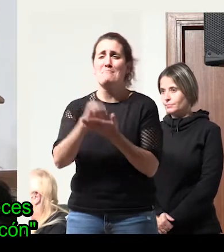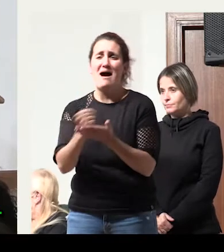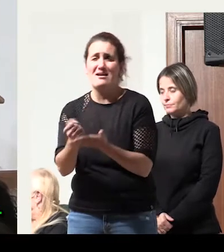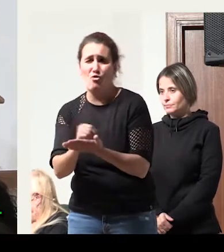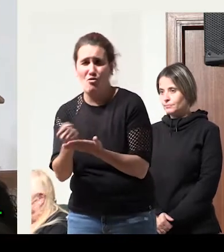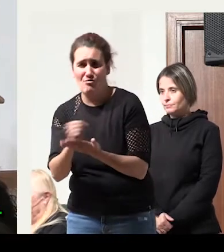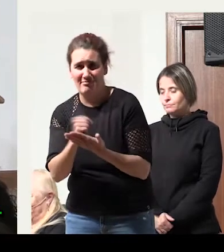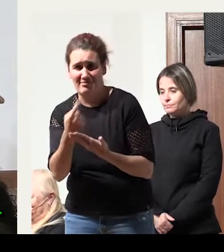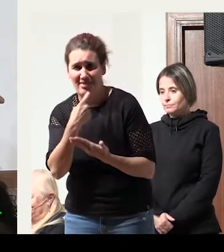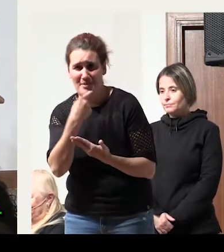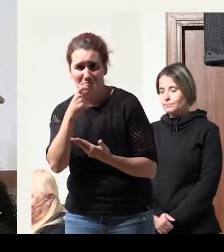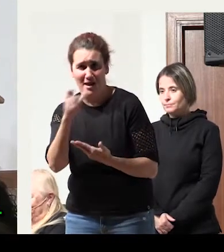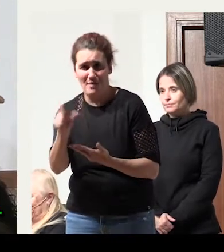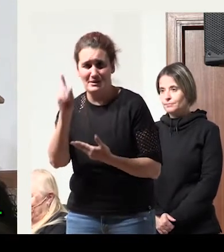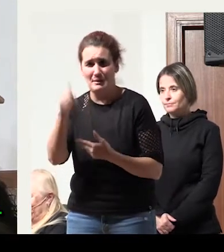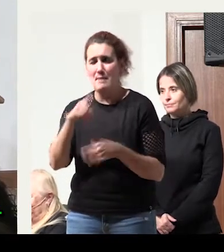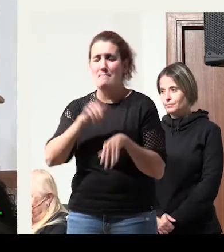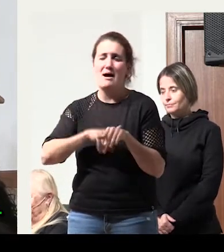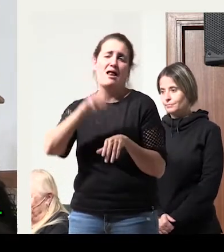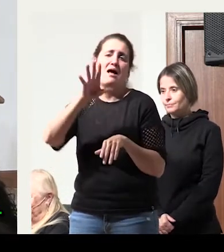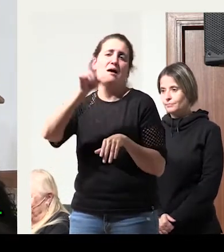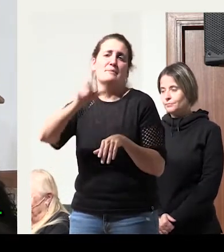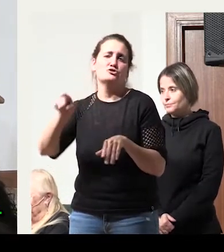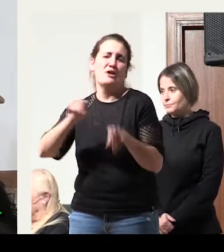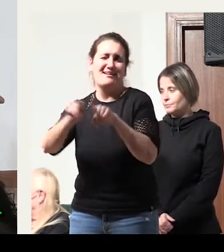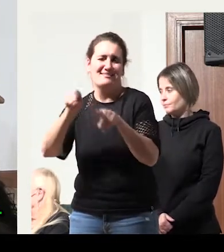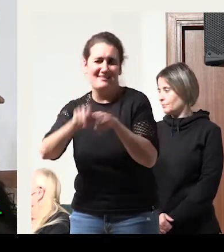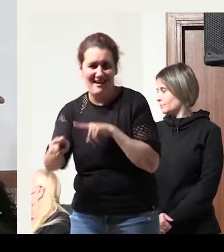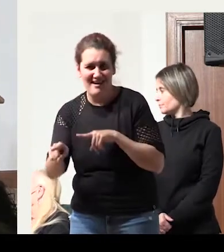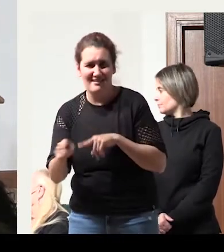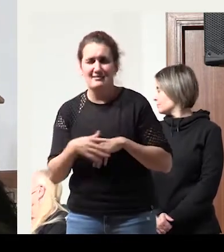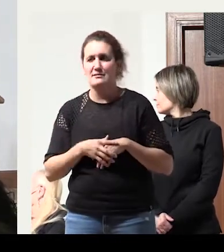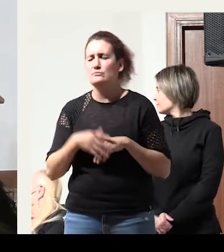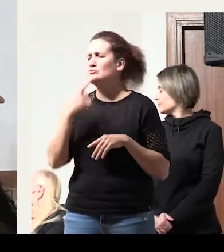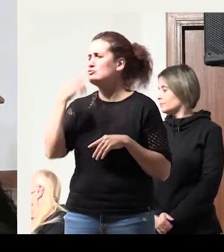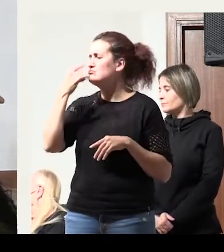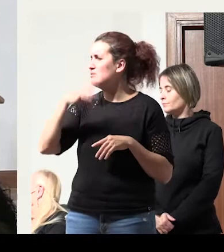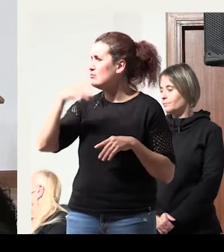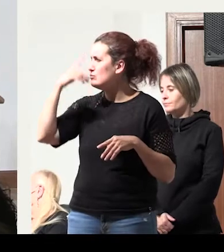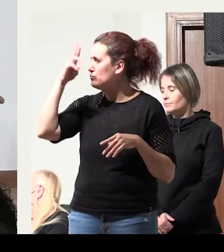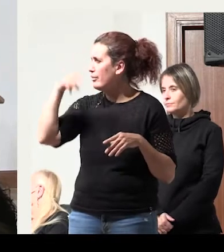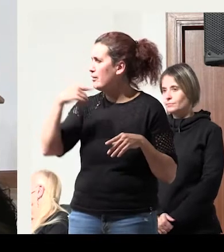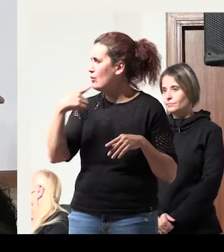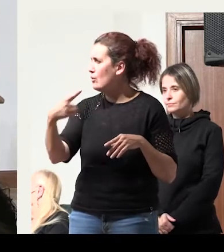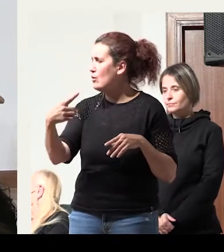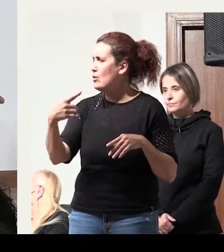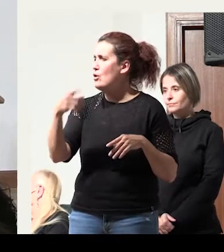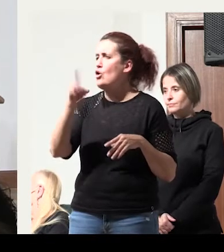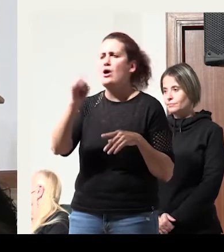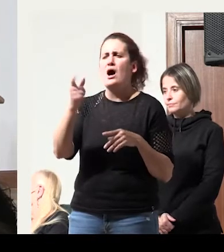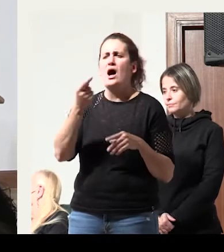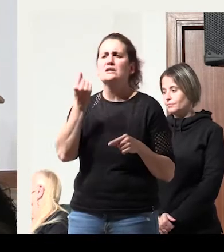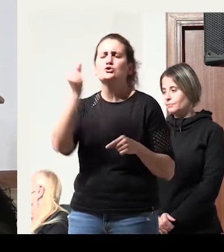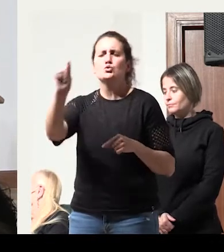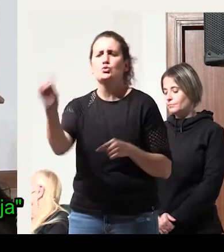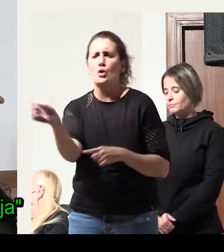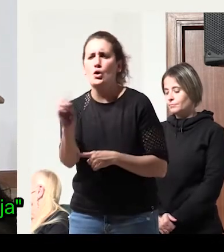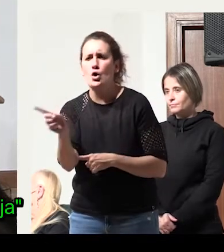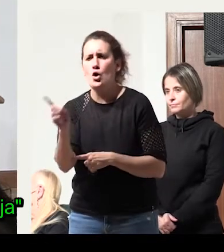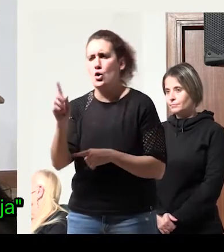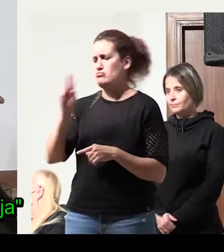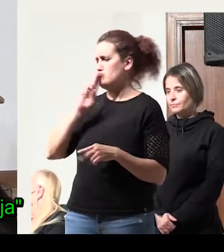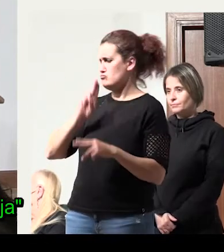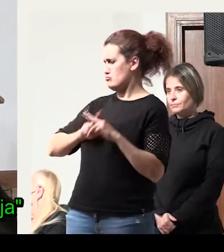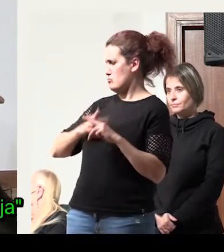Para criticar a algún político. Y me acuerdo, no sé quién fue, que dijo, oiga, no es un insulto, ¿eh?, el llamarme maricón, pero si lo está haciendo